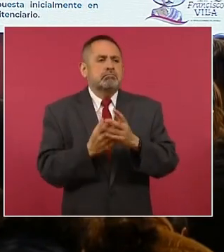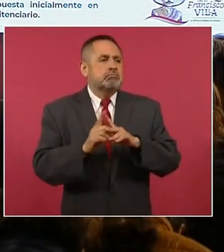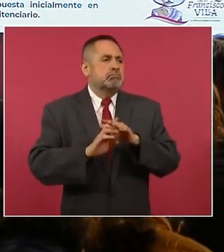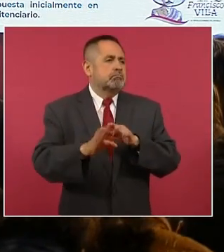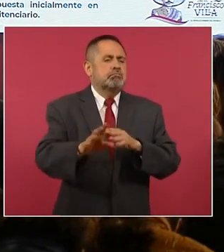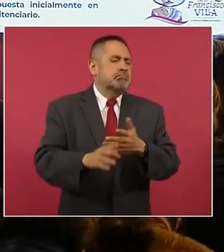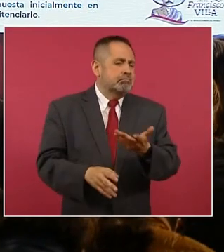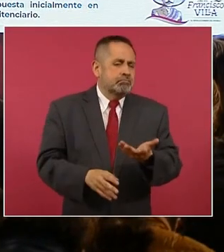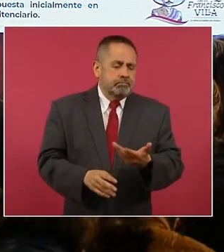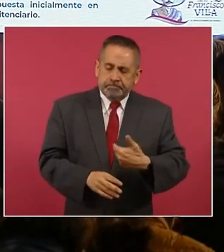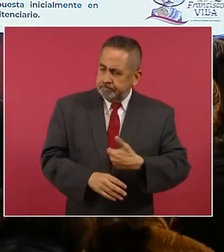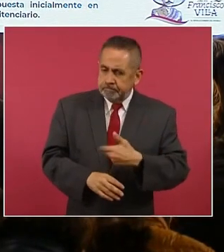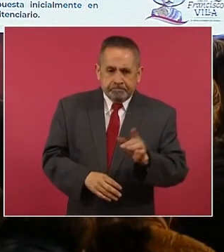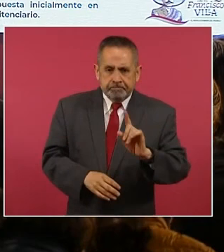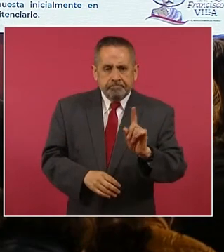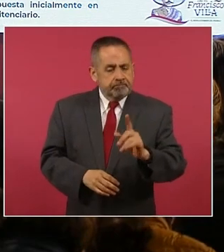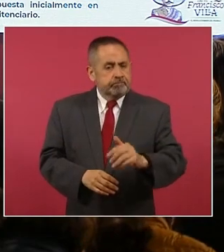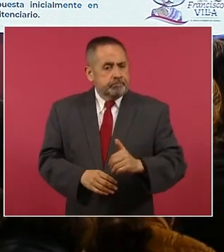por lo que